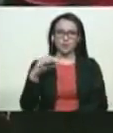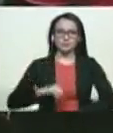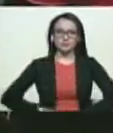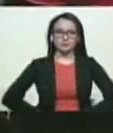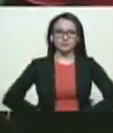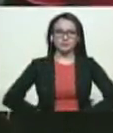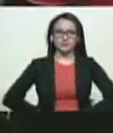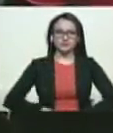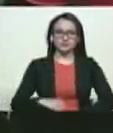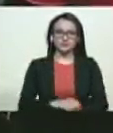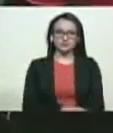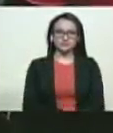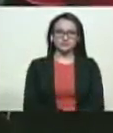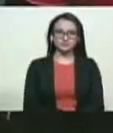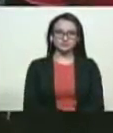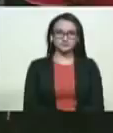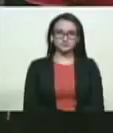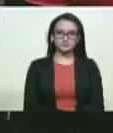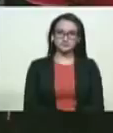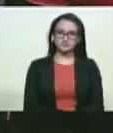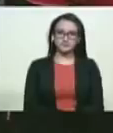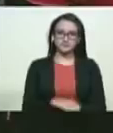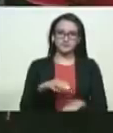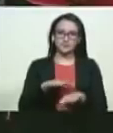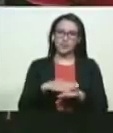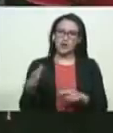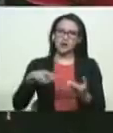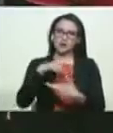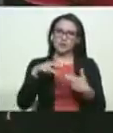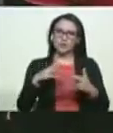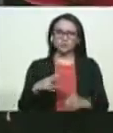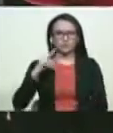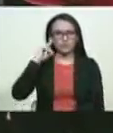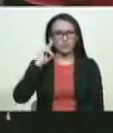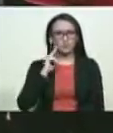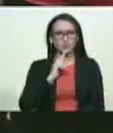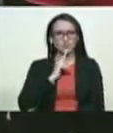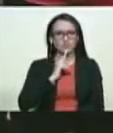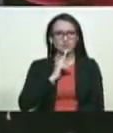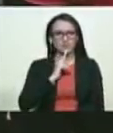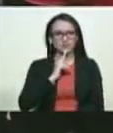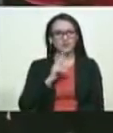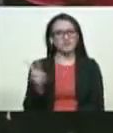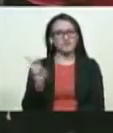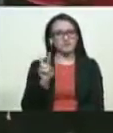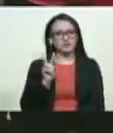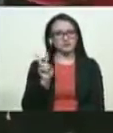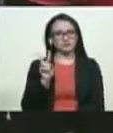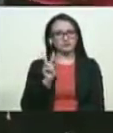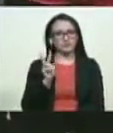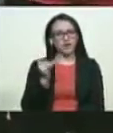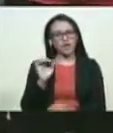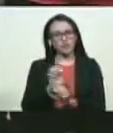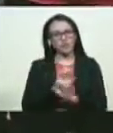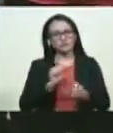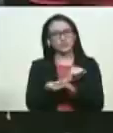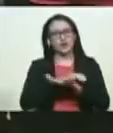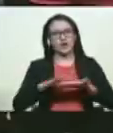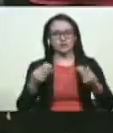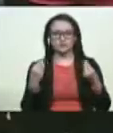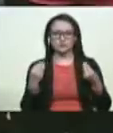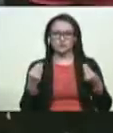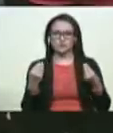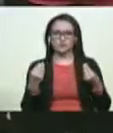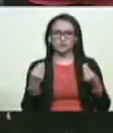por qué sobre todo en la revolución bolivariana porque venezuela encuentran educación gratuita y de calidad